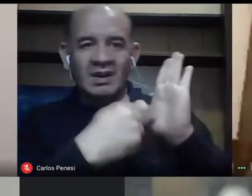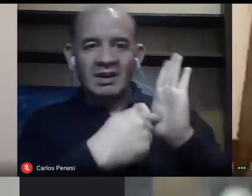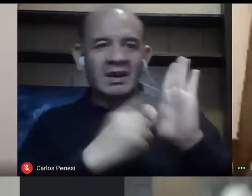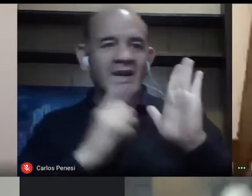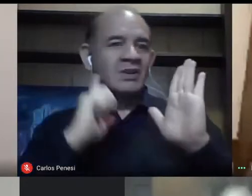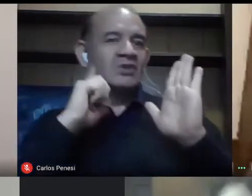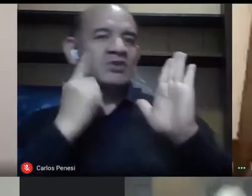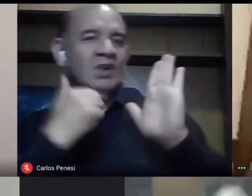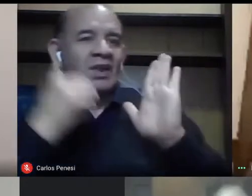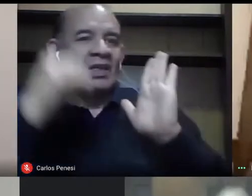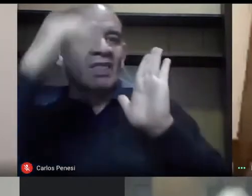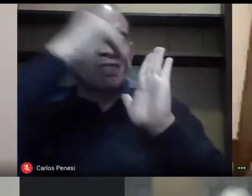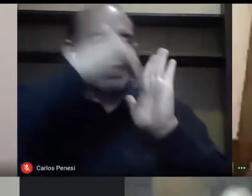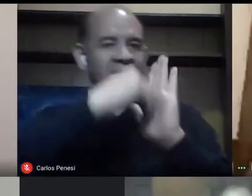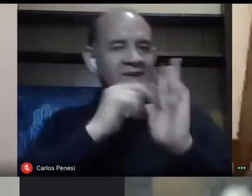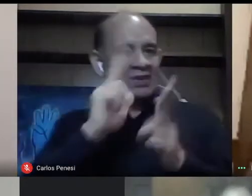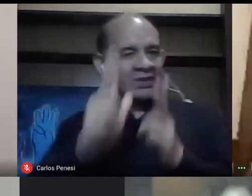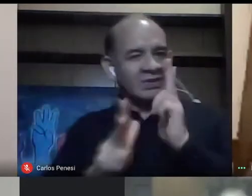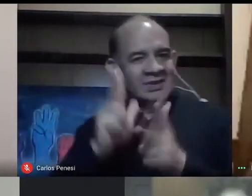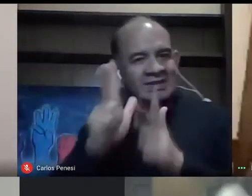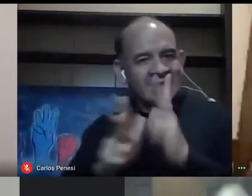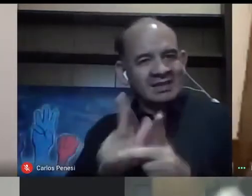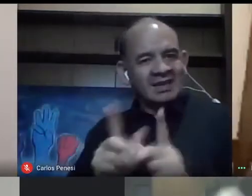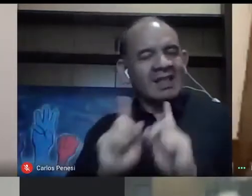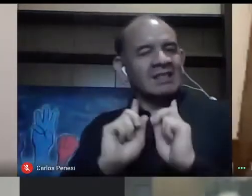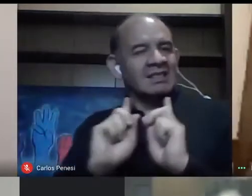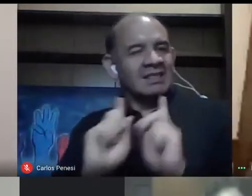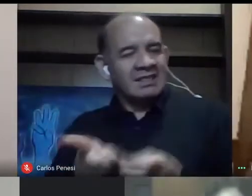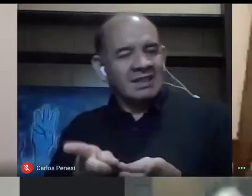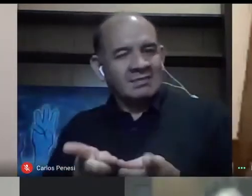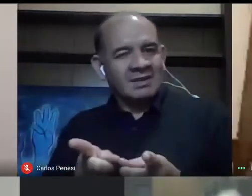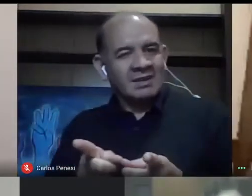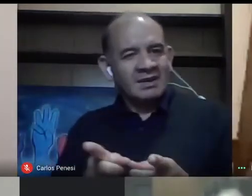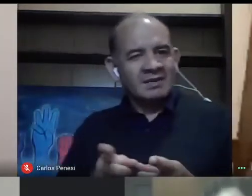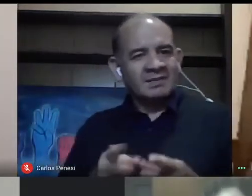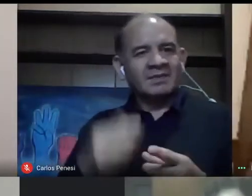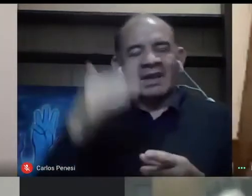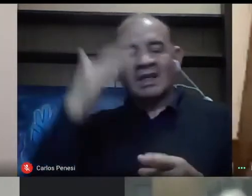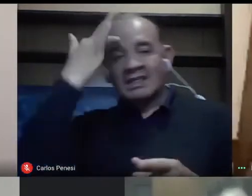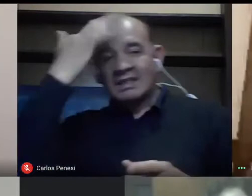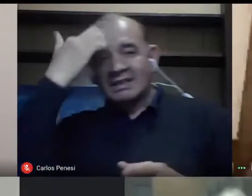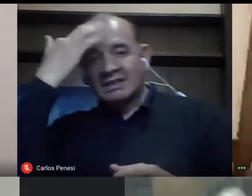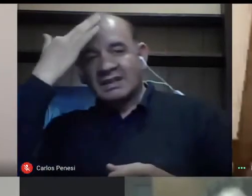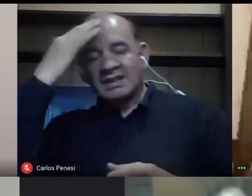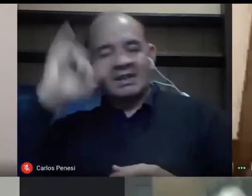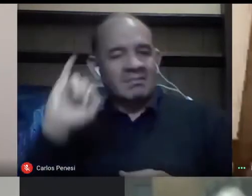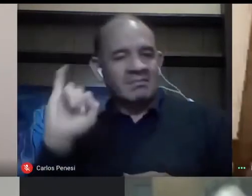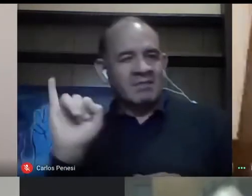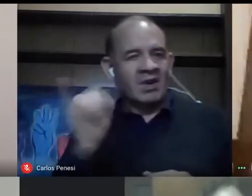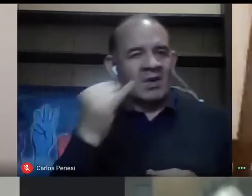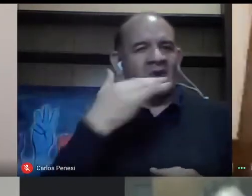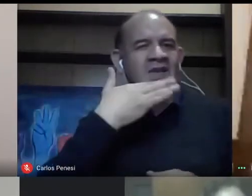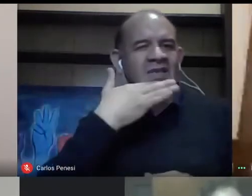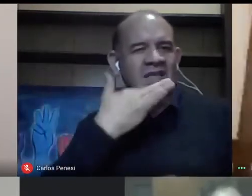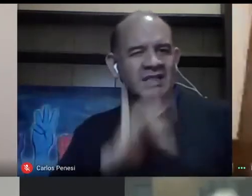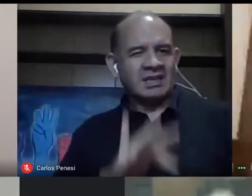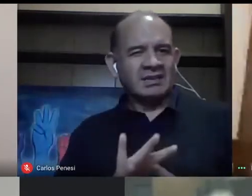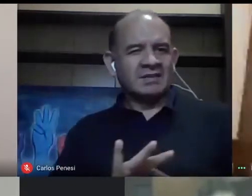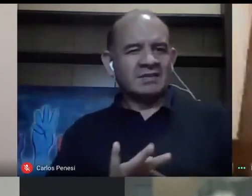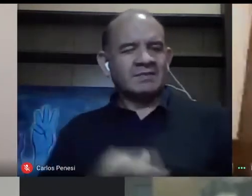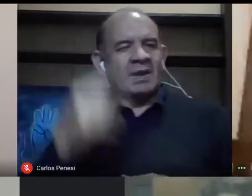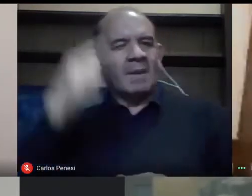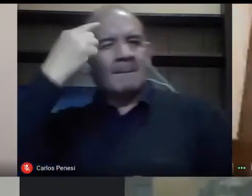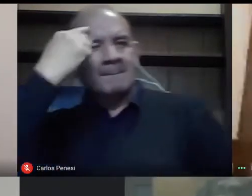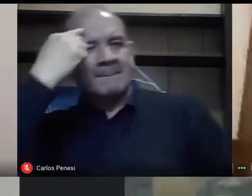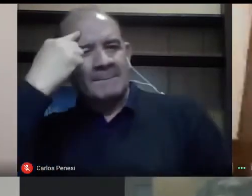incorporando a las personas sordas, lengua de señas, incluyendo también cuestiones cognitivas. Pero bueno, la